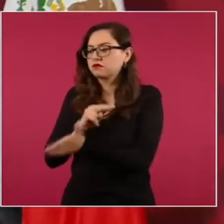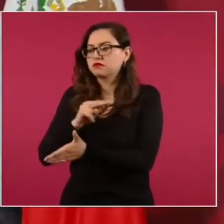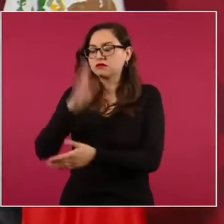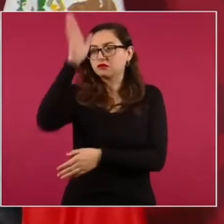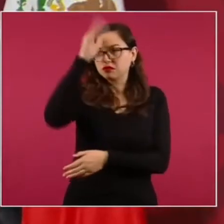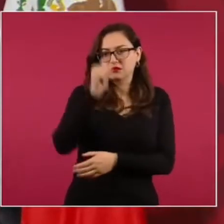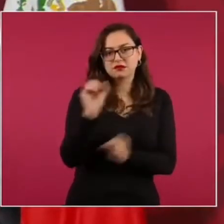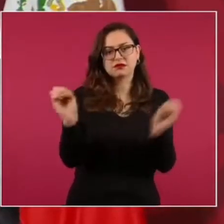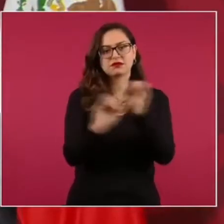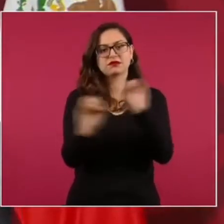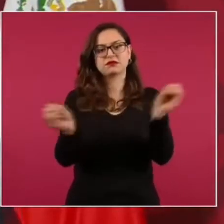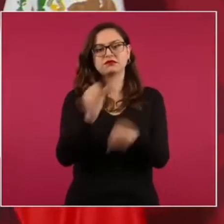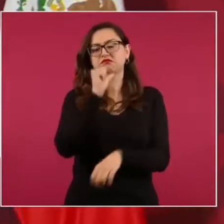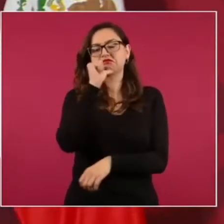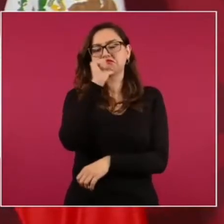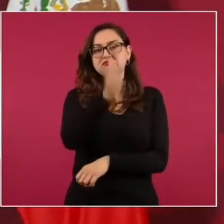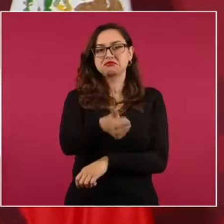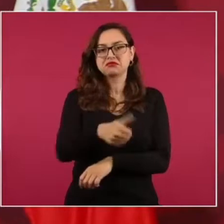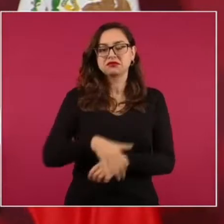Entonces,